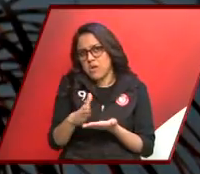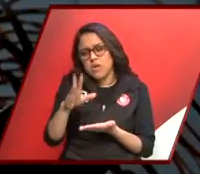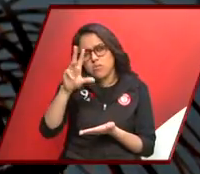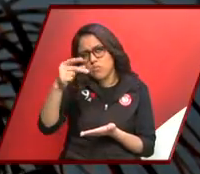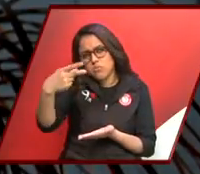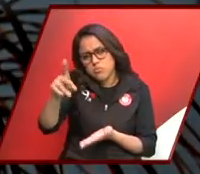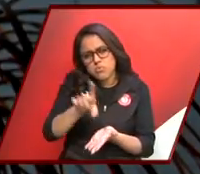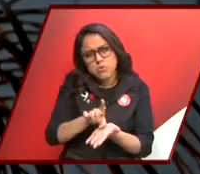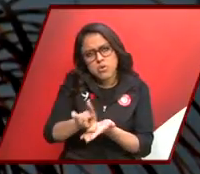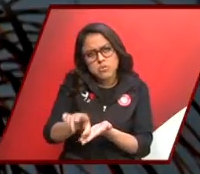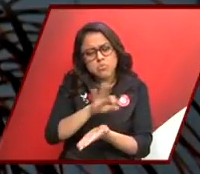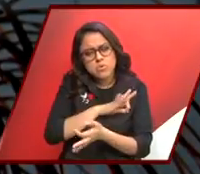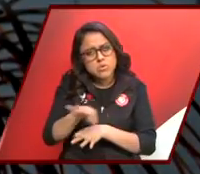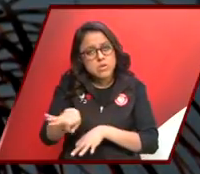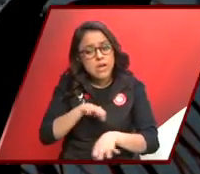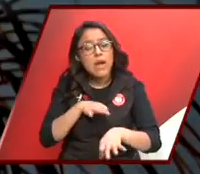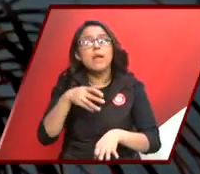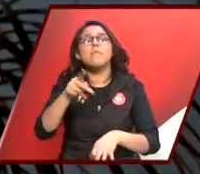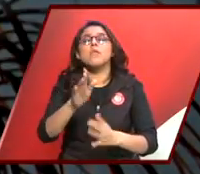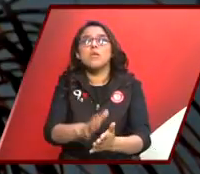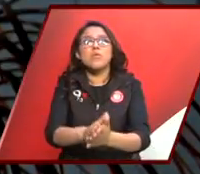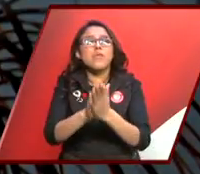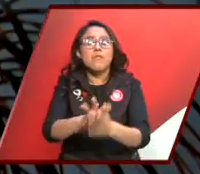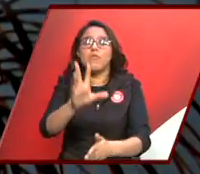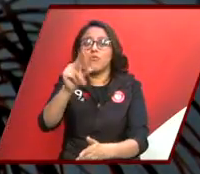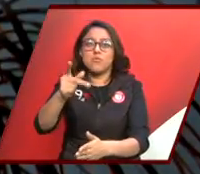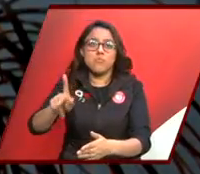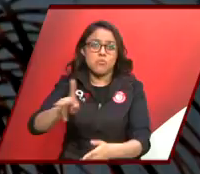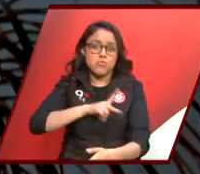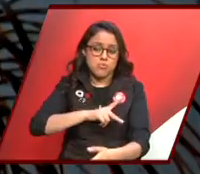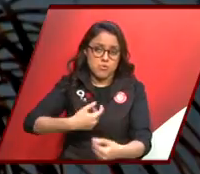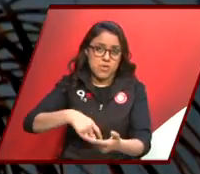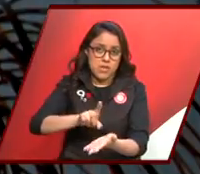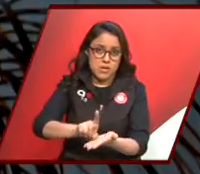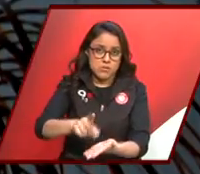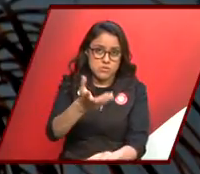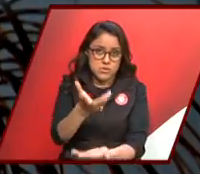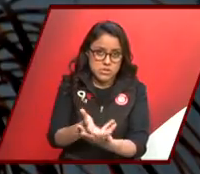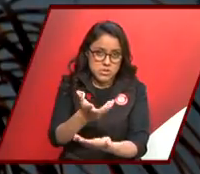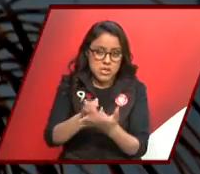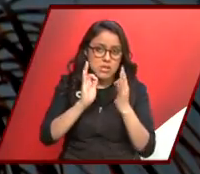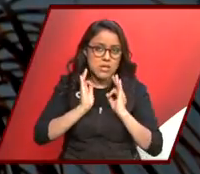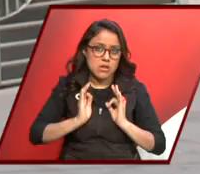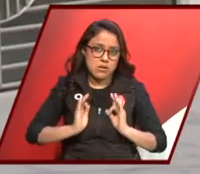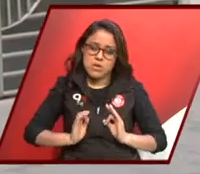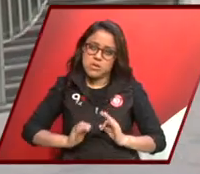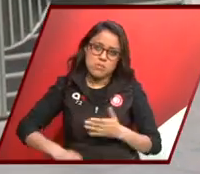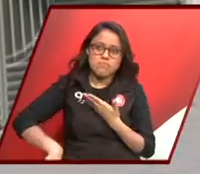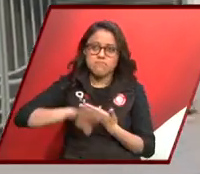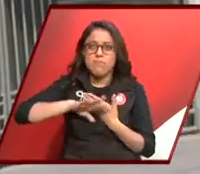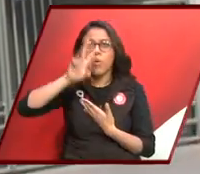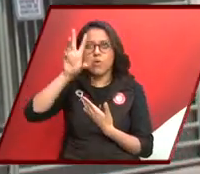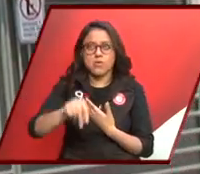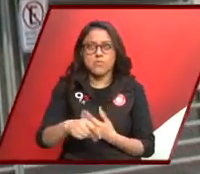en su derecho de trabajar, pero no de afectar nuestro derecho al descanso y la tranquilidad pues, en nuestros